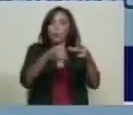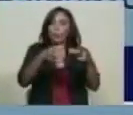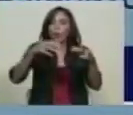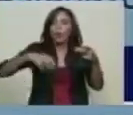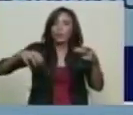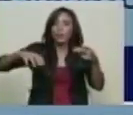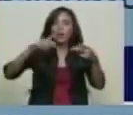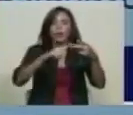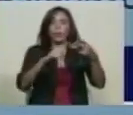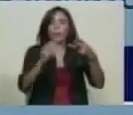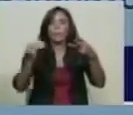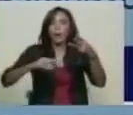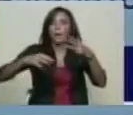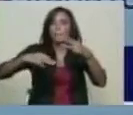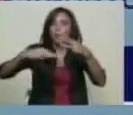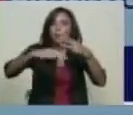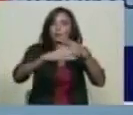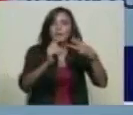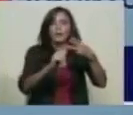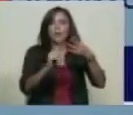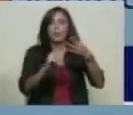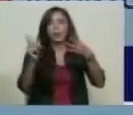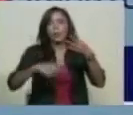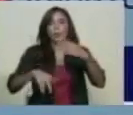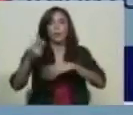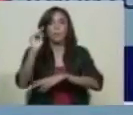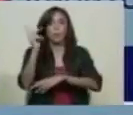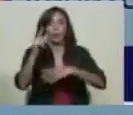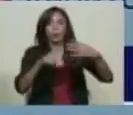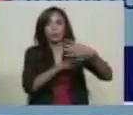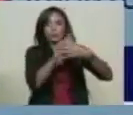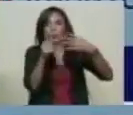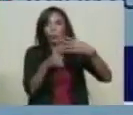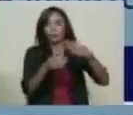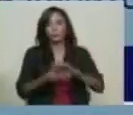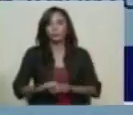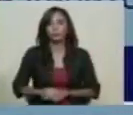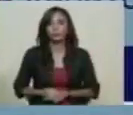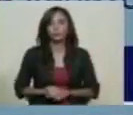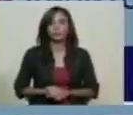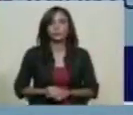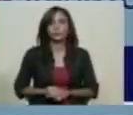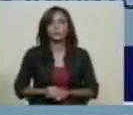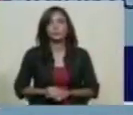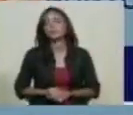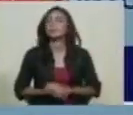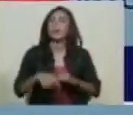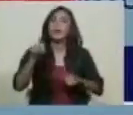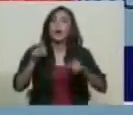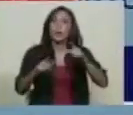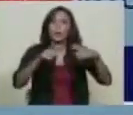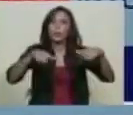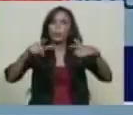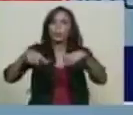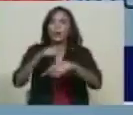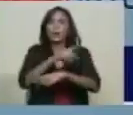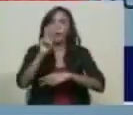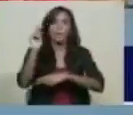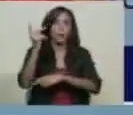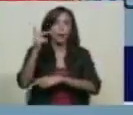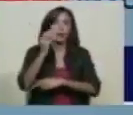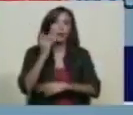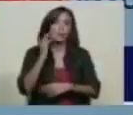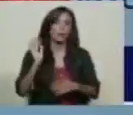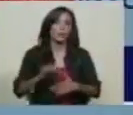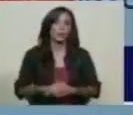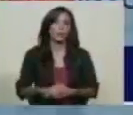municipales y los equipos políticos parroquiales. En verdad, en algunos sitios, los equipos parroquiales no